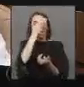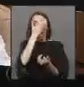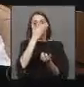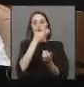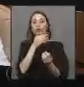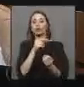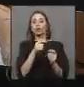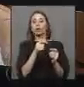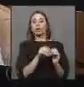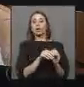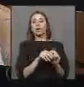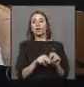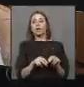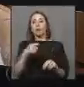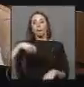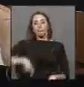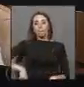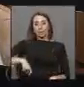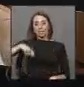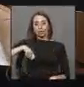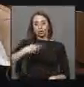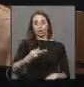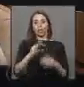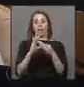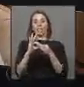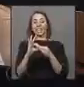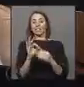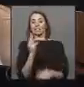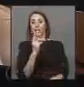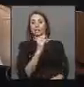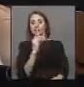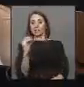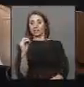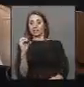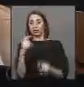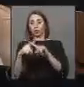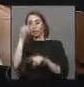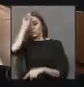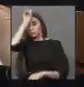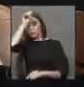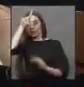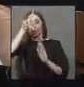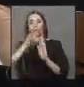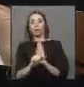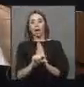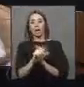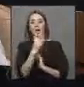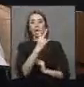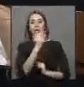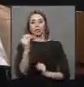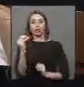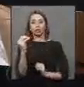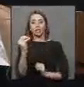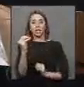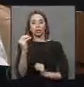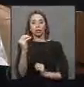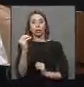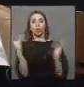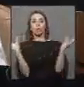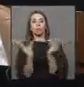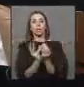baja el apoyo de las pensiones de gracia, que tenían 300 para los exmineros, baja a 200, teniendo además